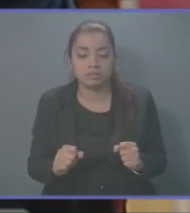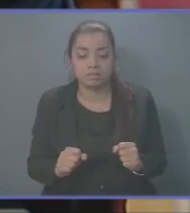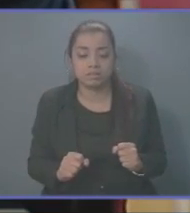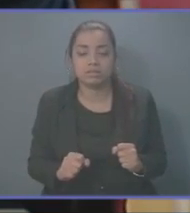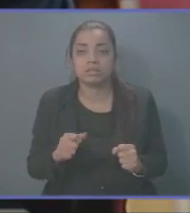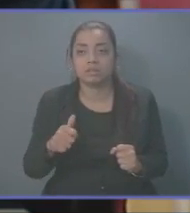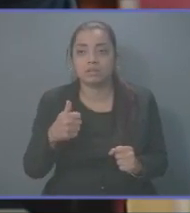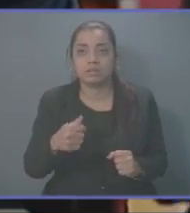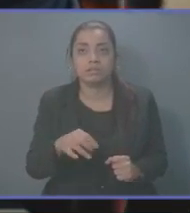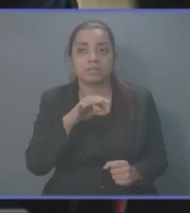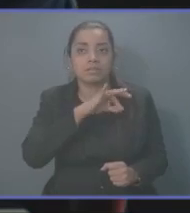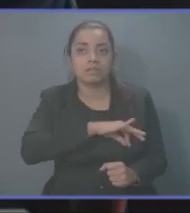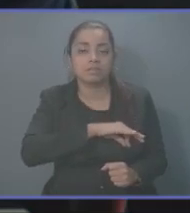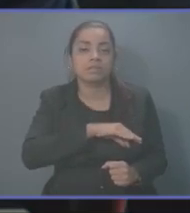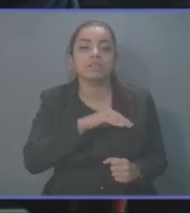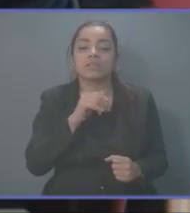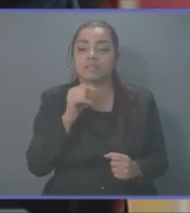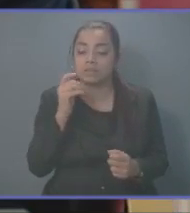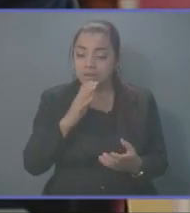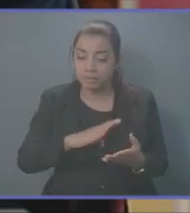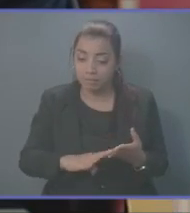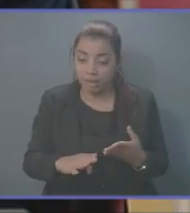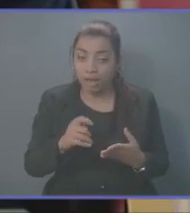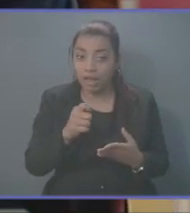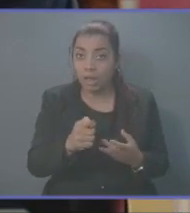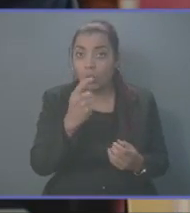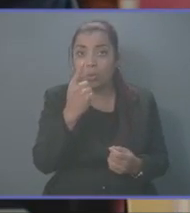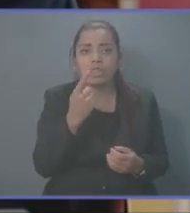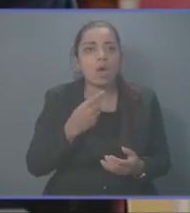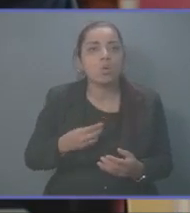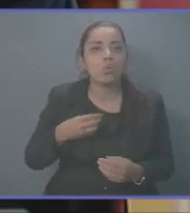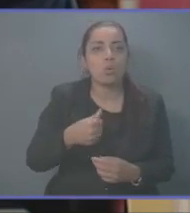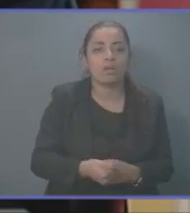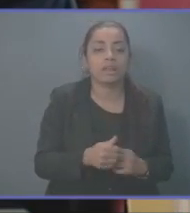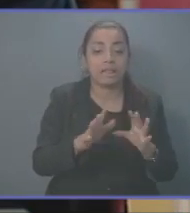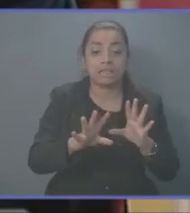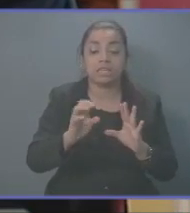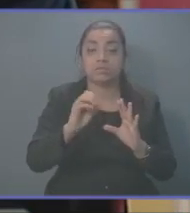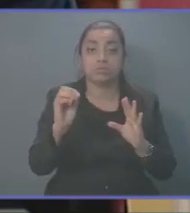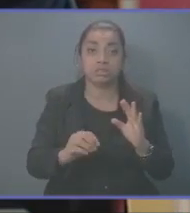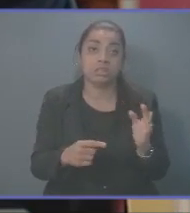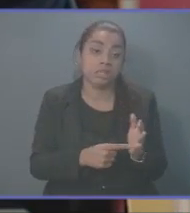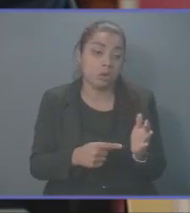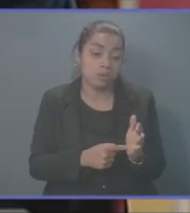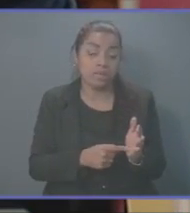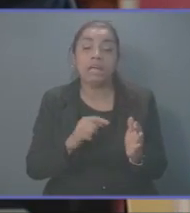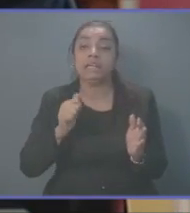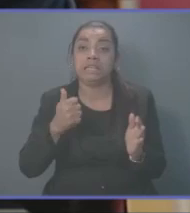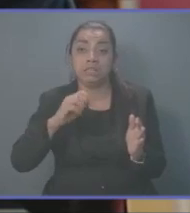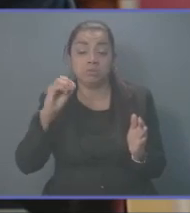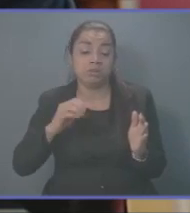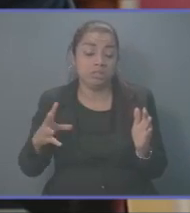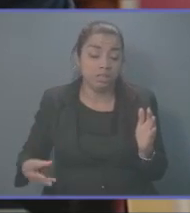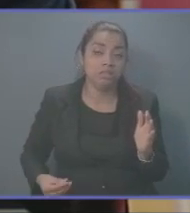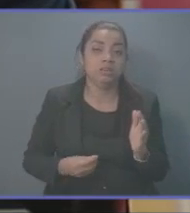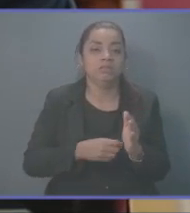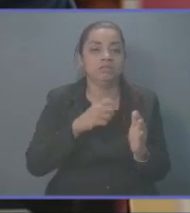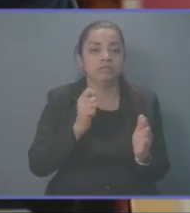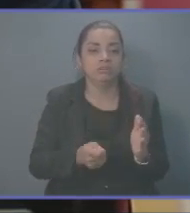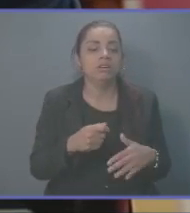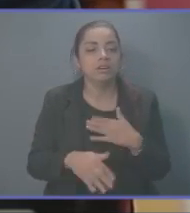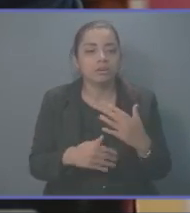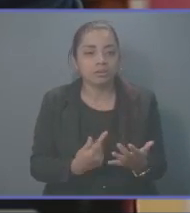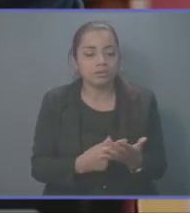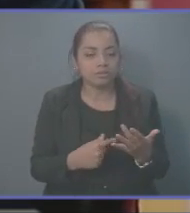este beneficio deberá de pagar como primera cuota el 10% de la deuda el día que se le emita